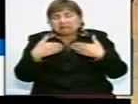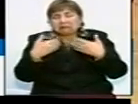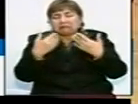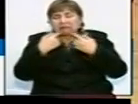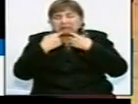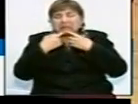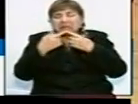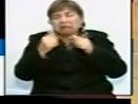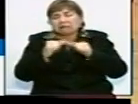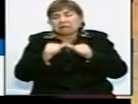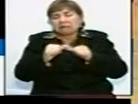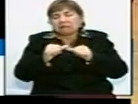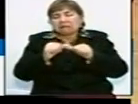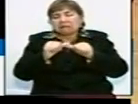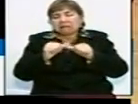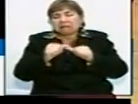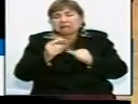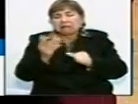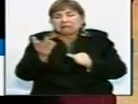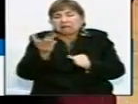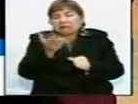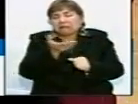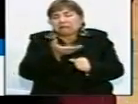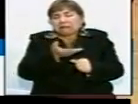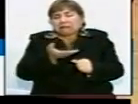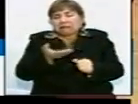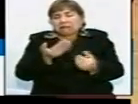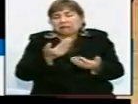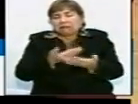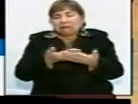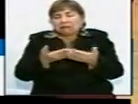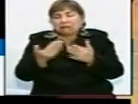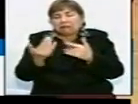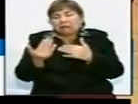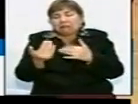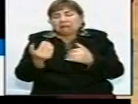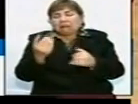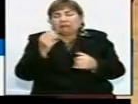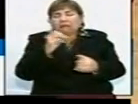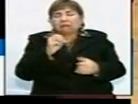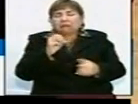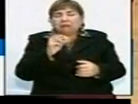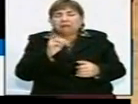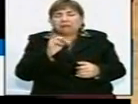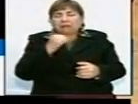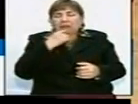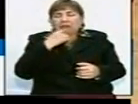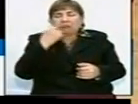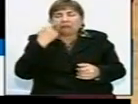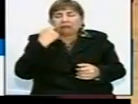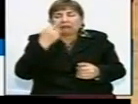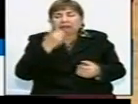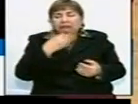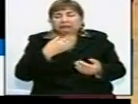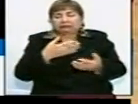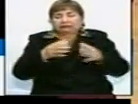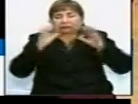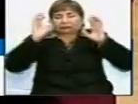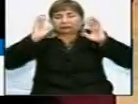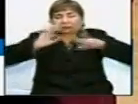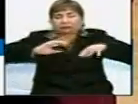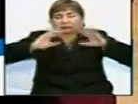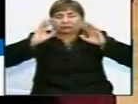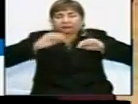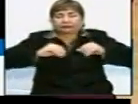entonces es lo que nos corresponde en el monitoreo del senamhi estamos generando ya los escenarios de lluvias